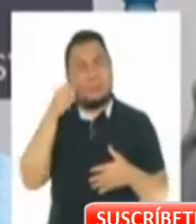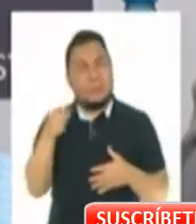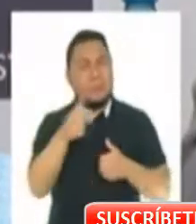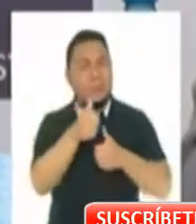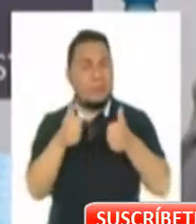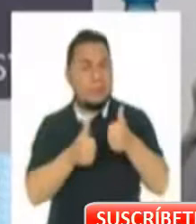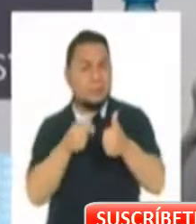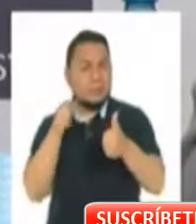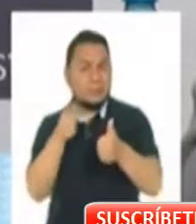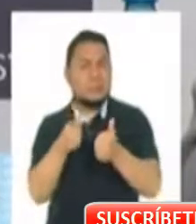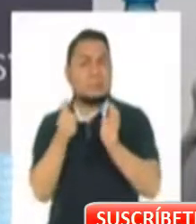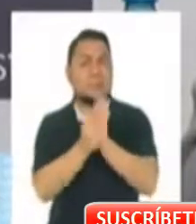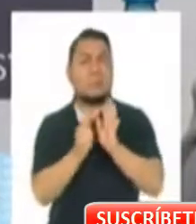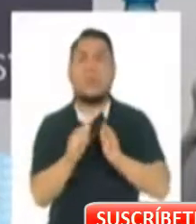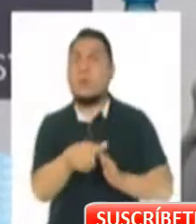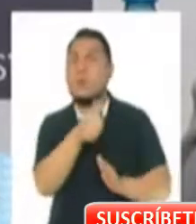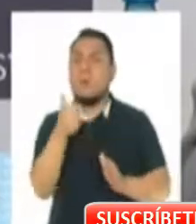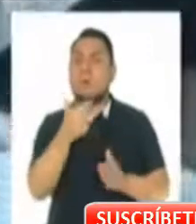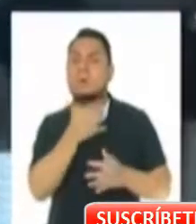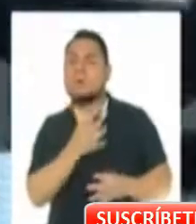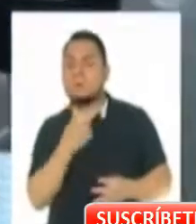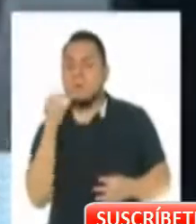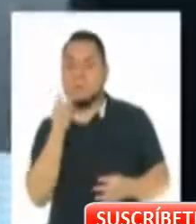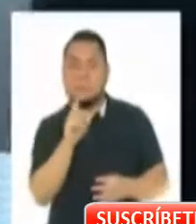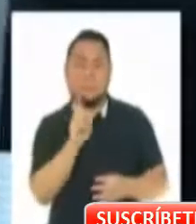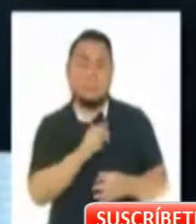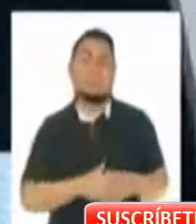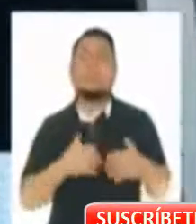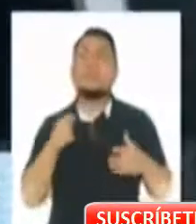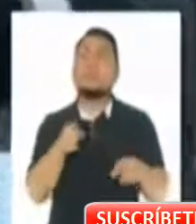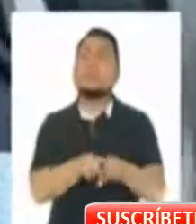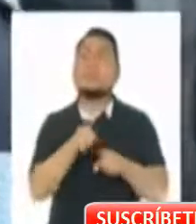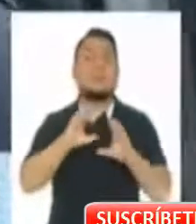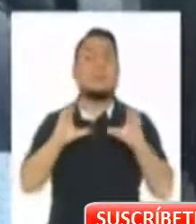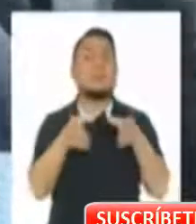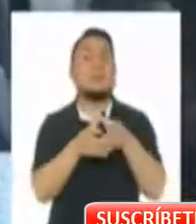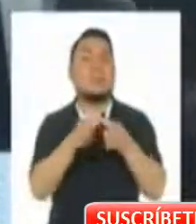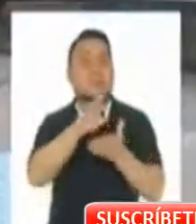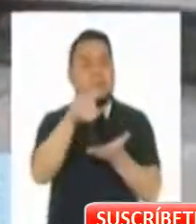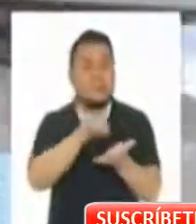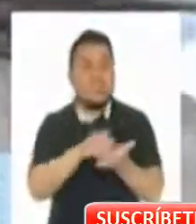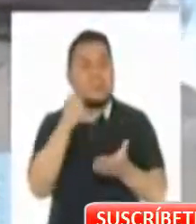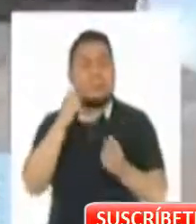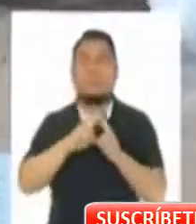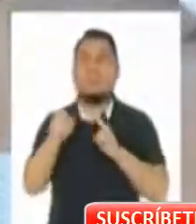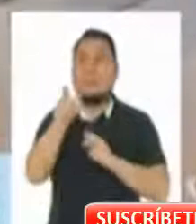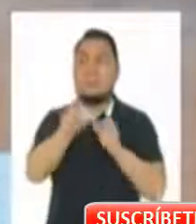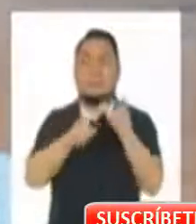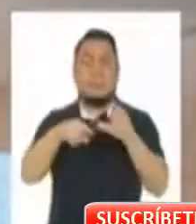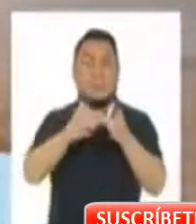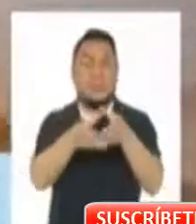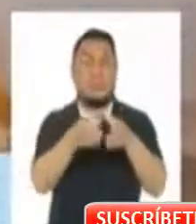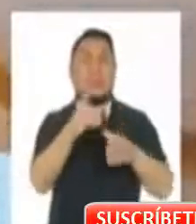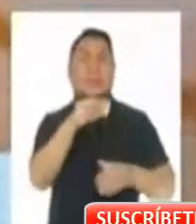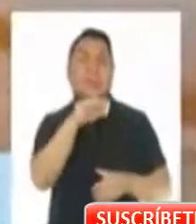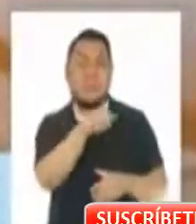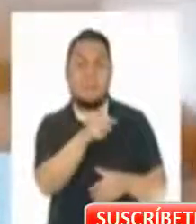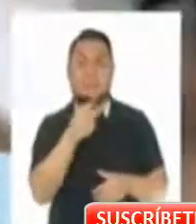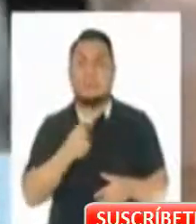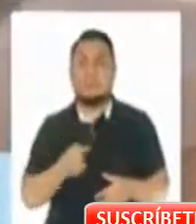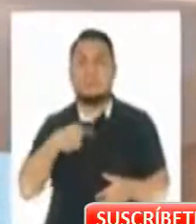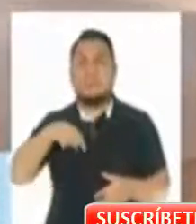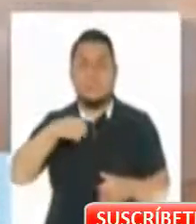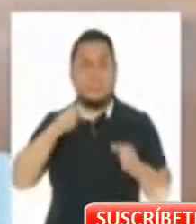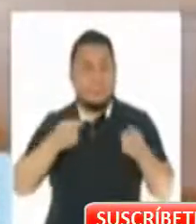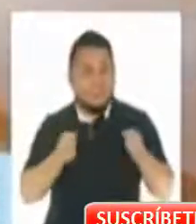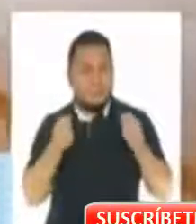no haya otro tipo de intereses. Sobre el caso de los dinámicos del centro y su posible fuga del país, Vázquez indicó que hacen los